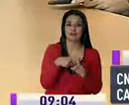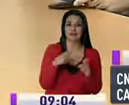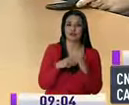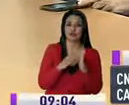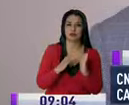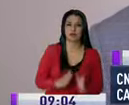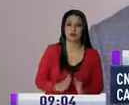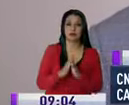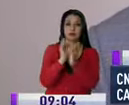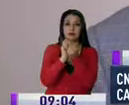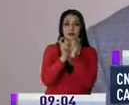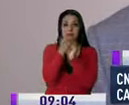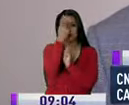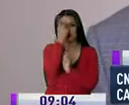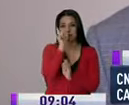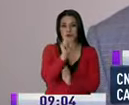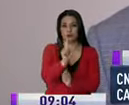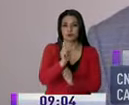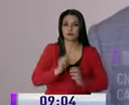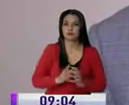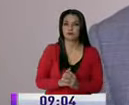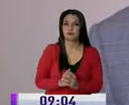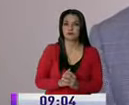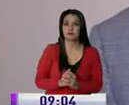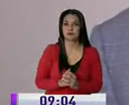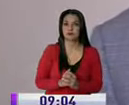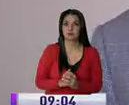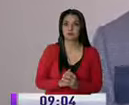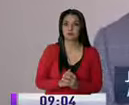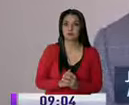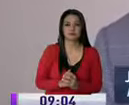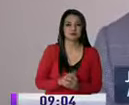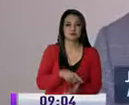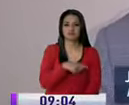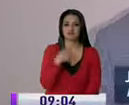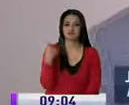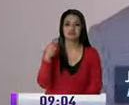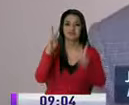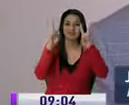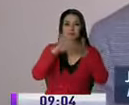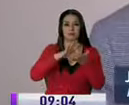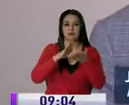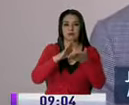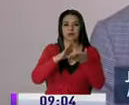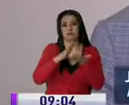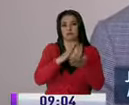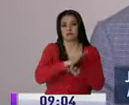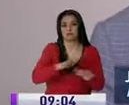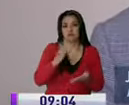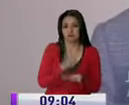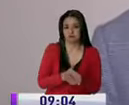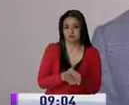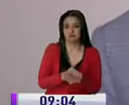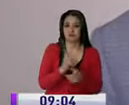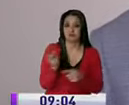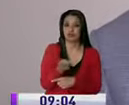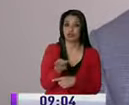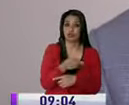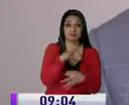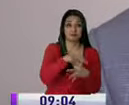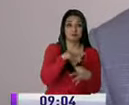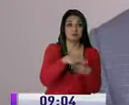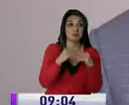será apelado. Es una sentencia que surge herida de muerte jurídicamente. No estamos de acuerdo, por supuesto, con los votos de